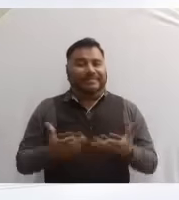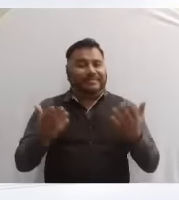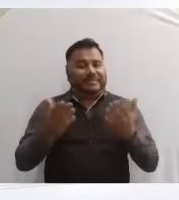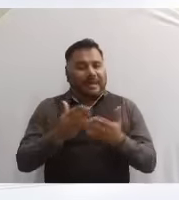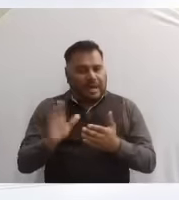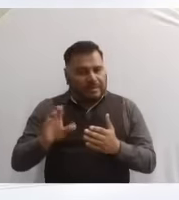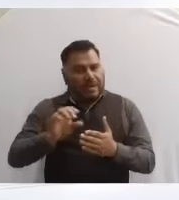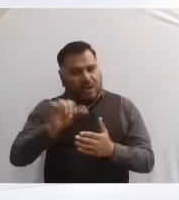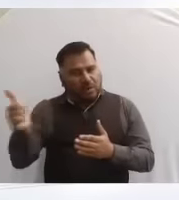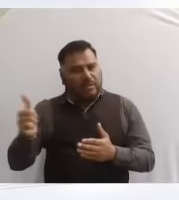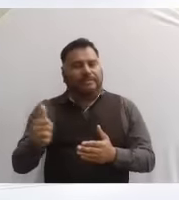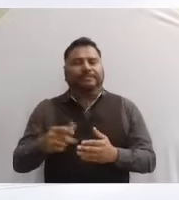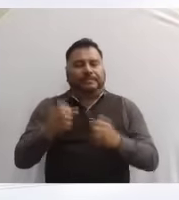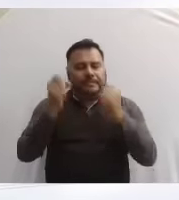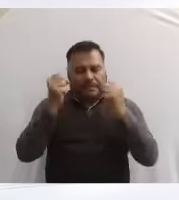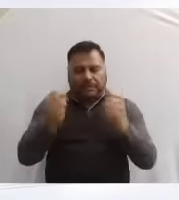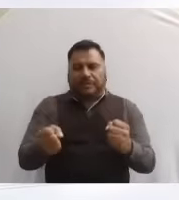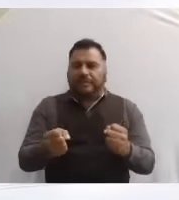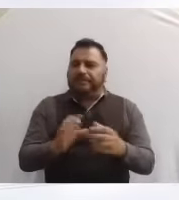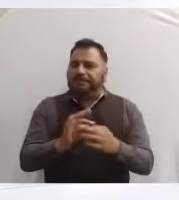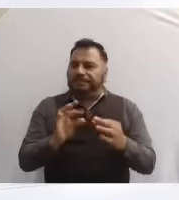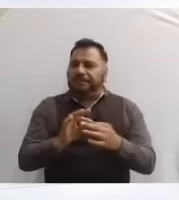además, con seguridad.